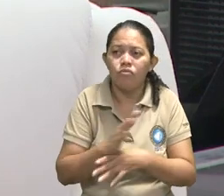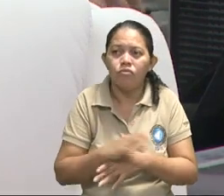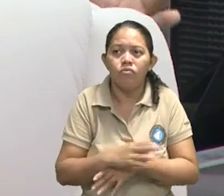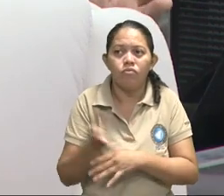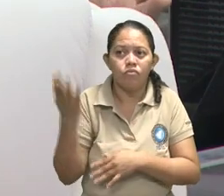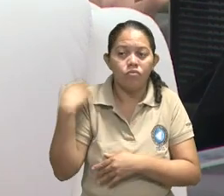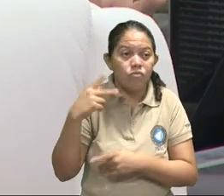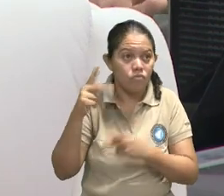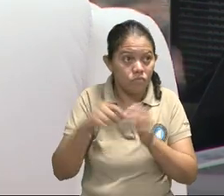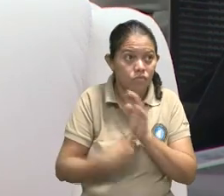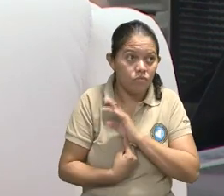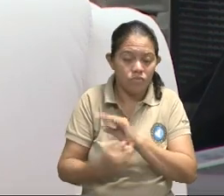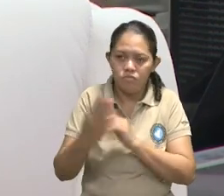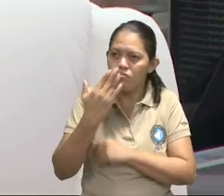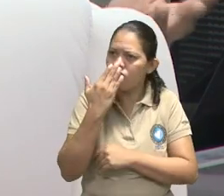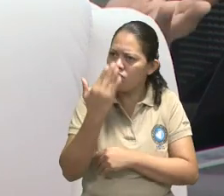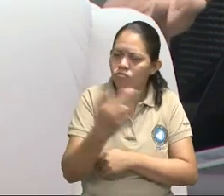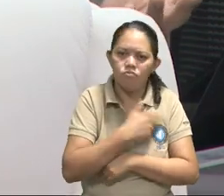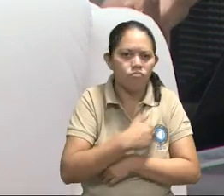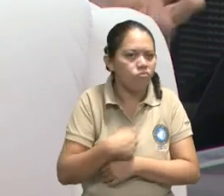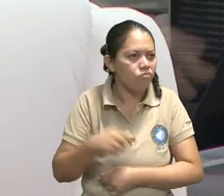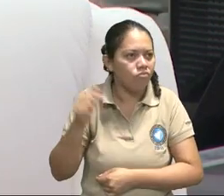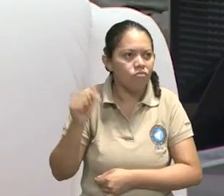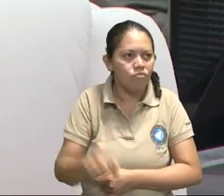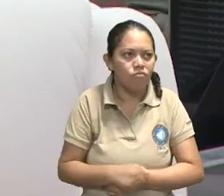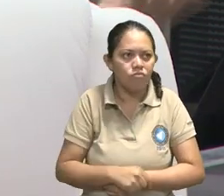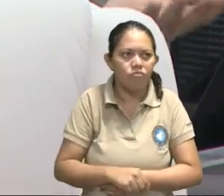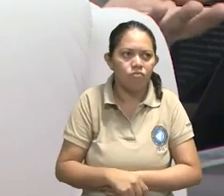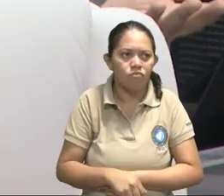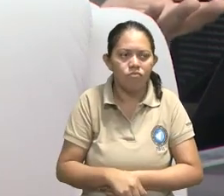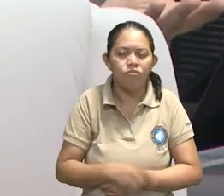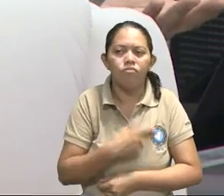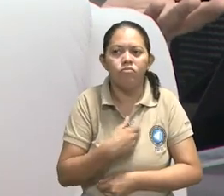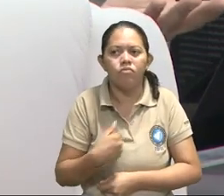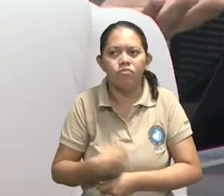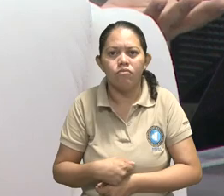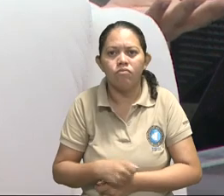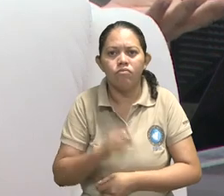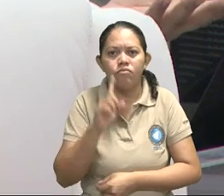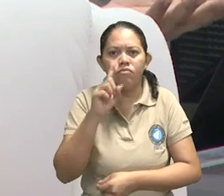eran correctas, adecuadas y pertinentes en